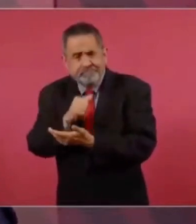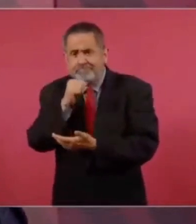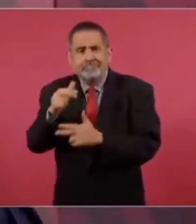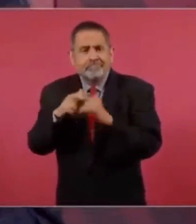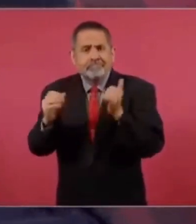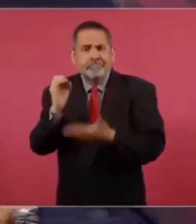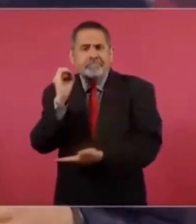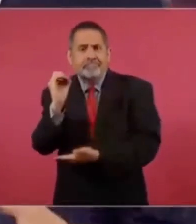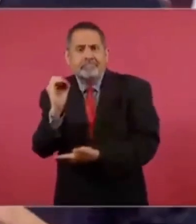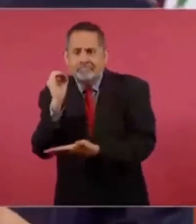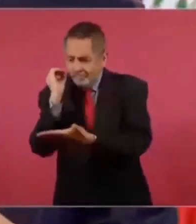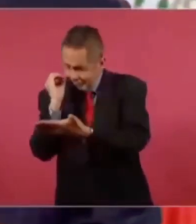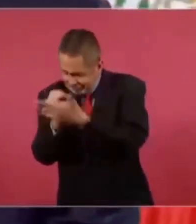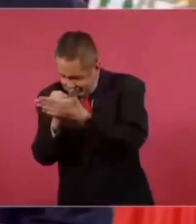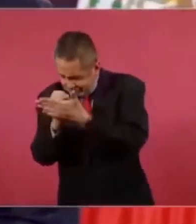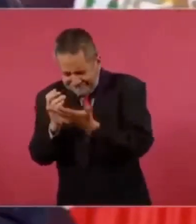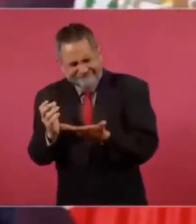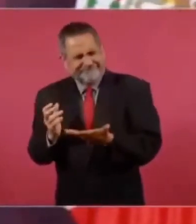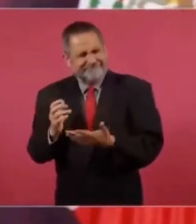Casilla Zapato.